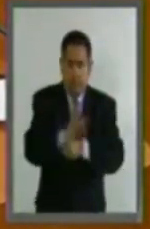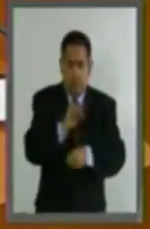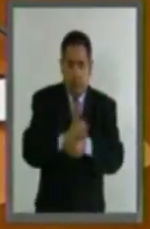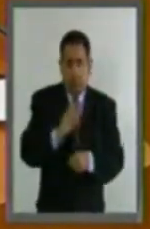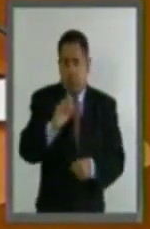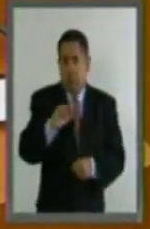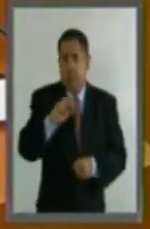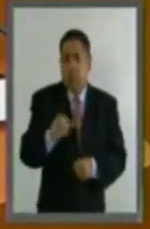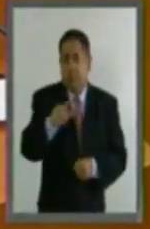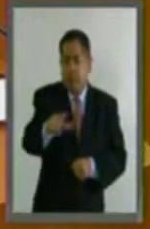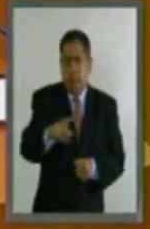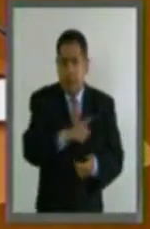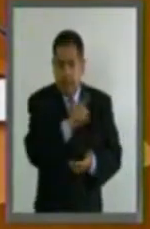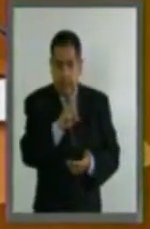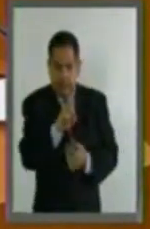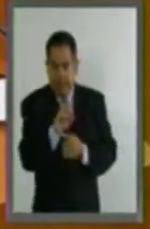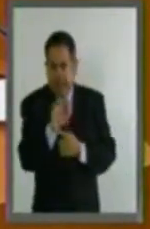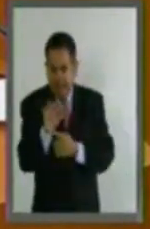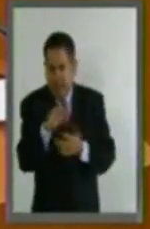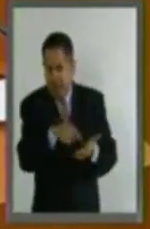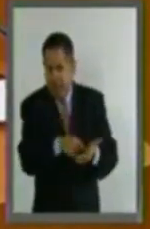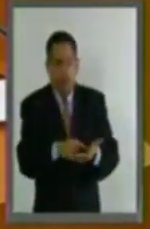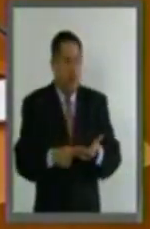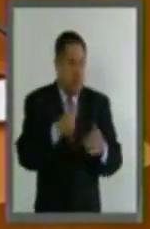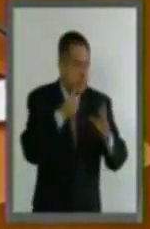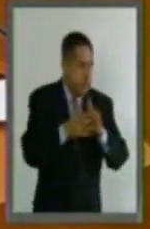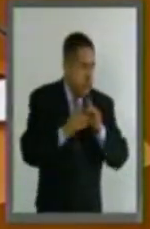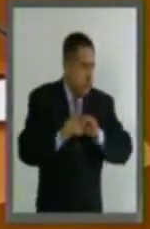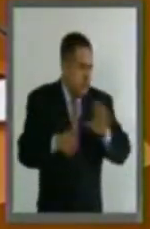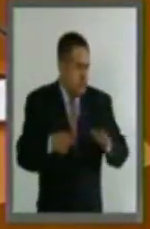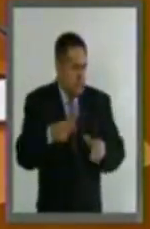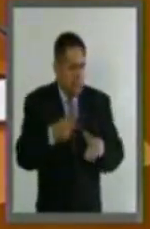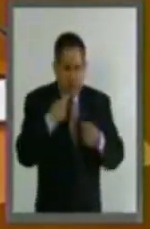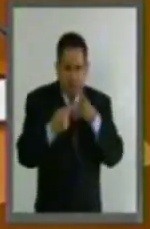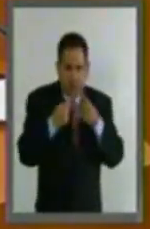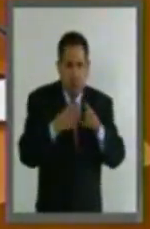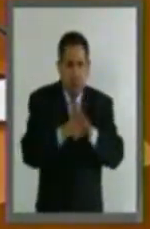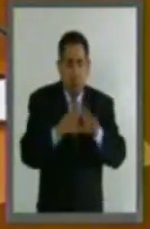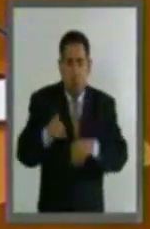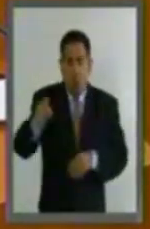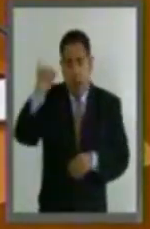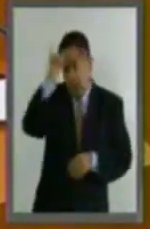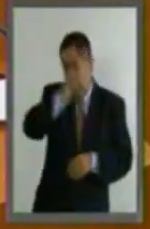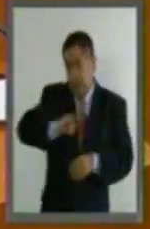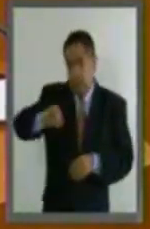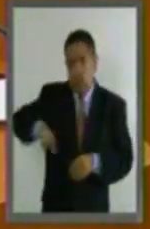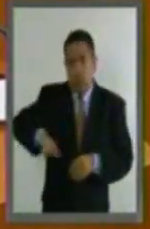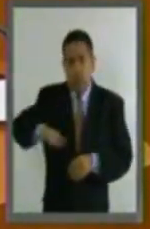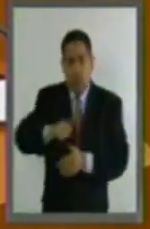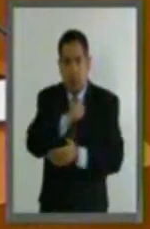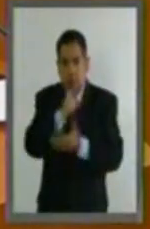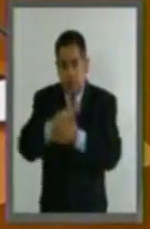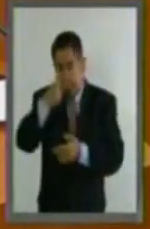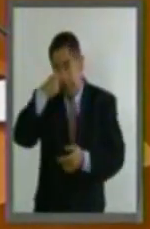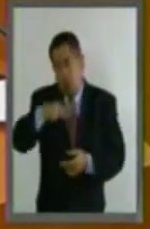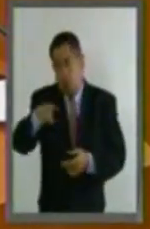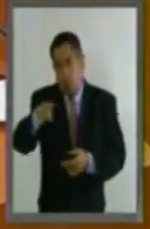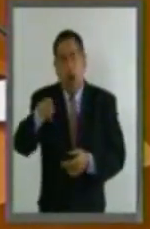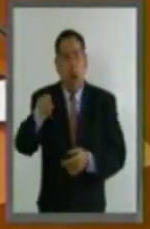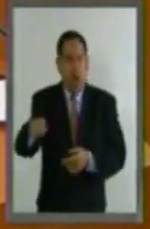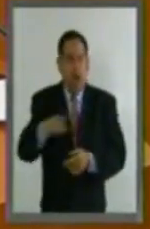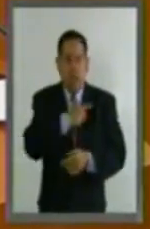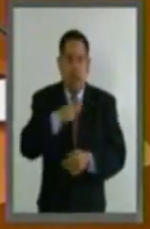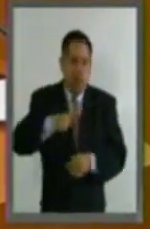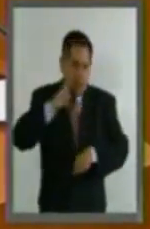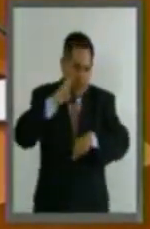Civil del Distrito Federal dispone, entre otras cuestiones, que al jefe de gobierno de la Ciudad de México le